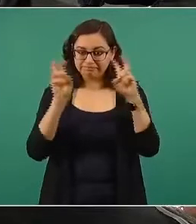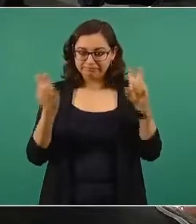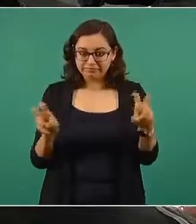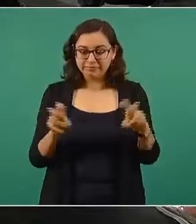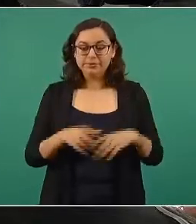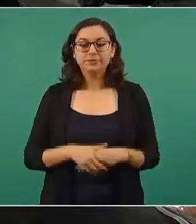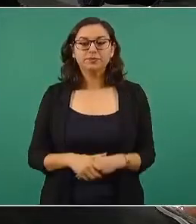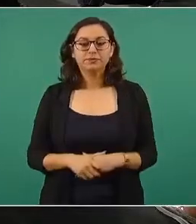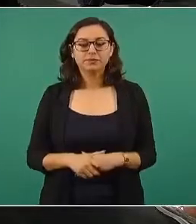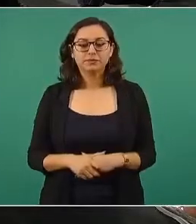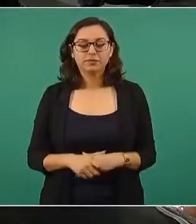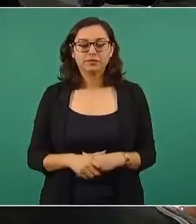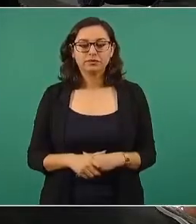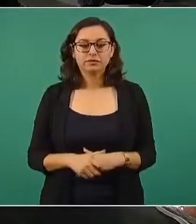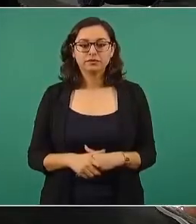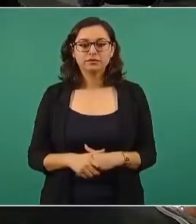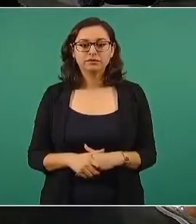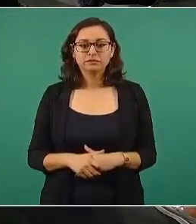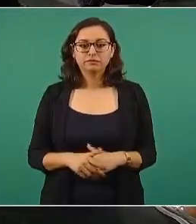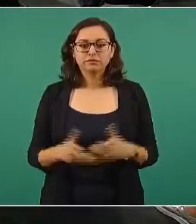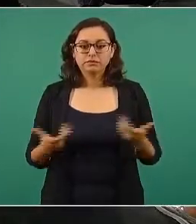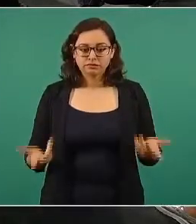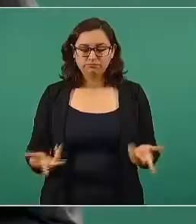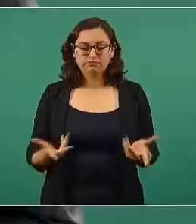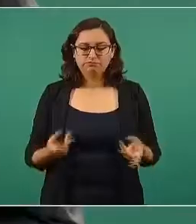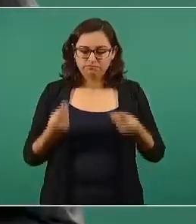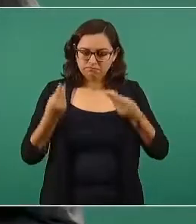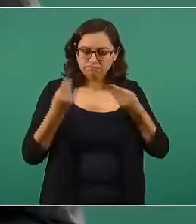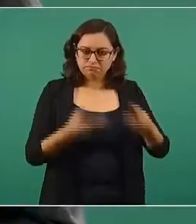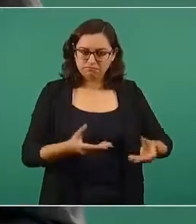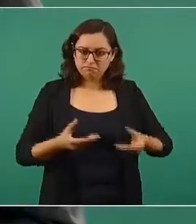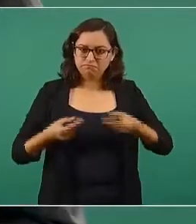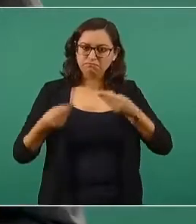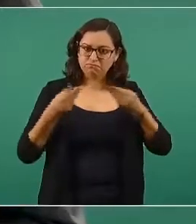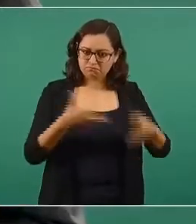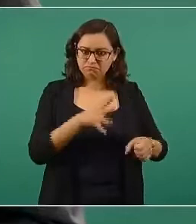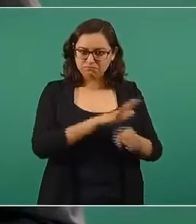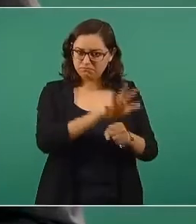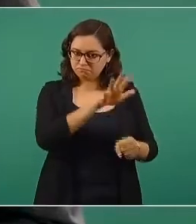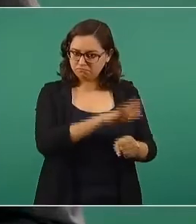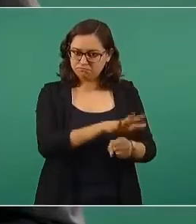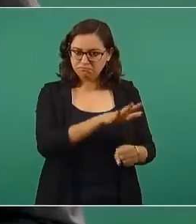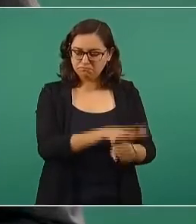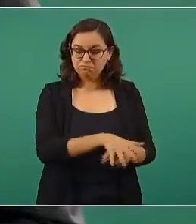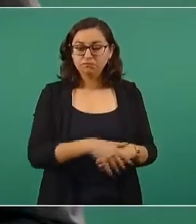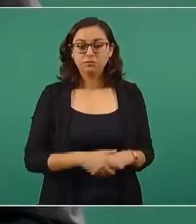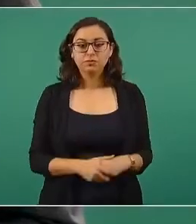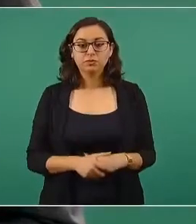sin que les falte lo que necesitan.